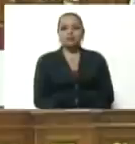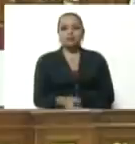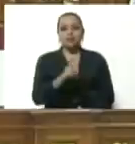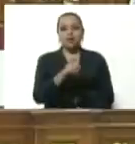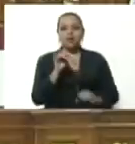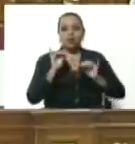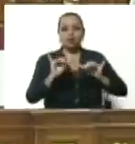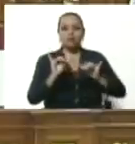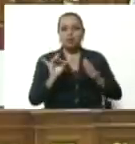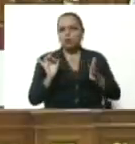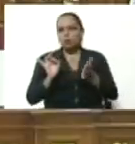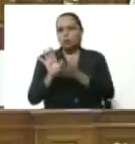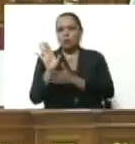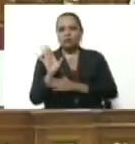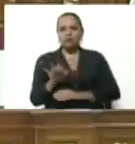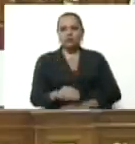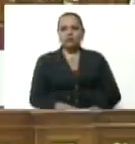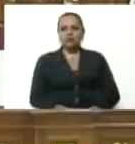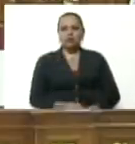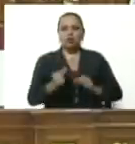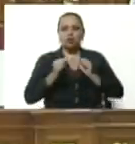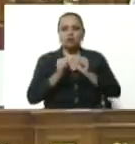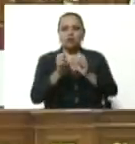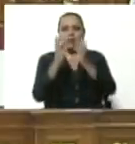Y ellos mismos, y que lo voten, que sea continuidad administrativa,